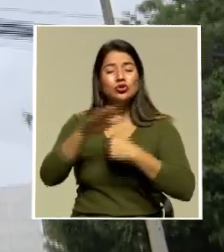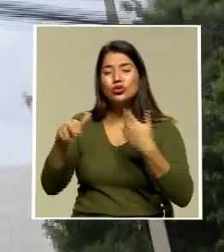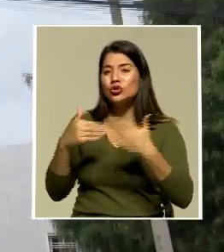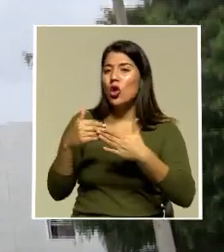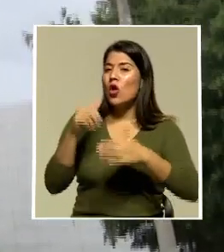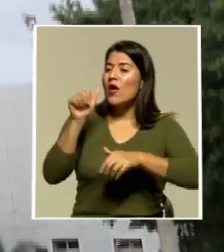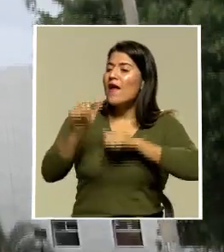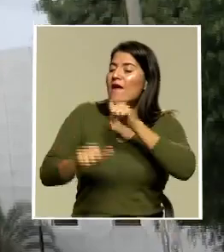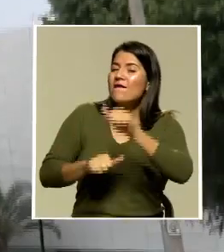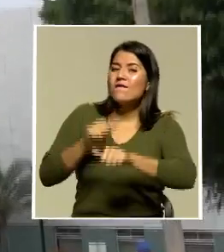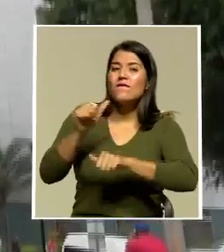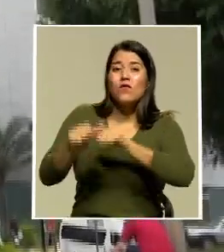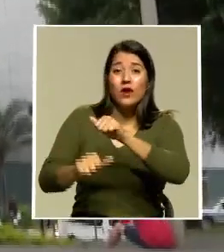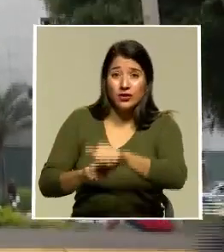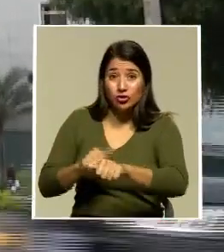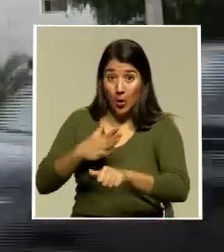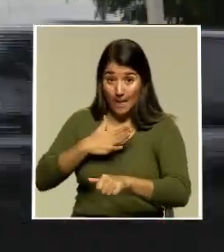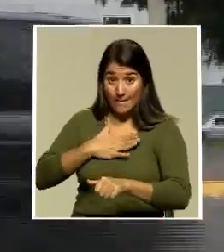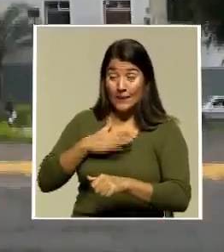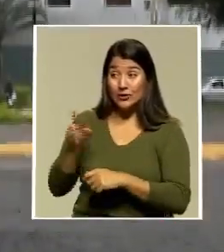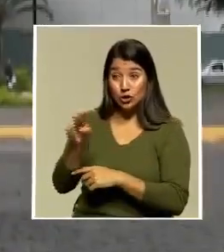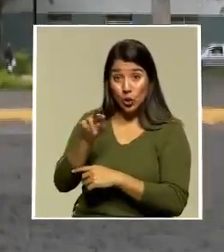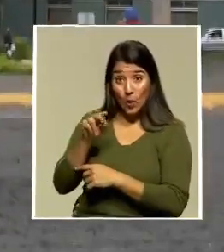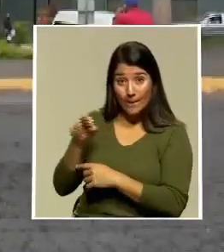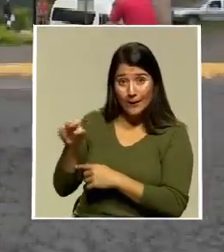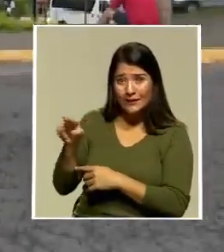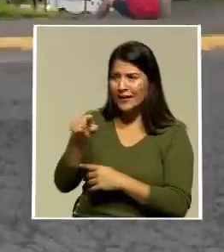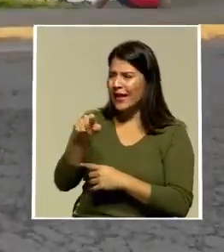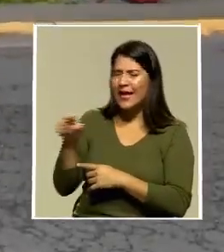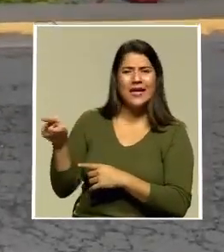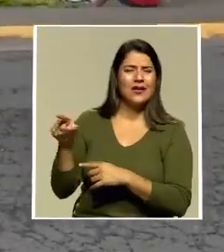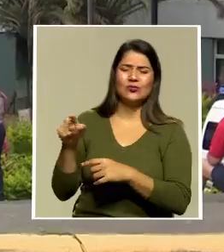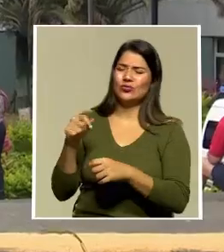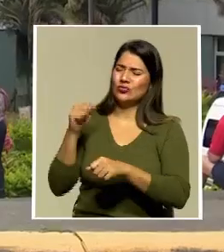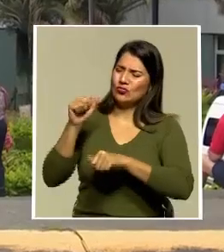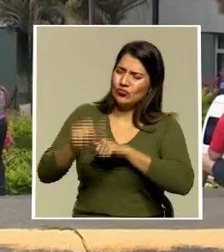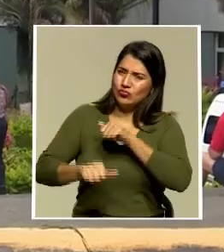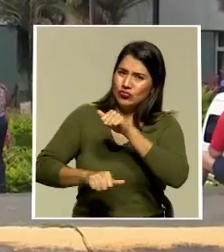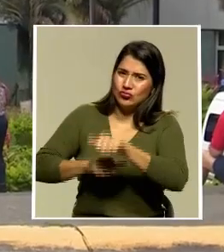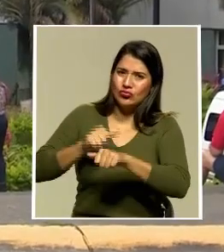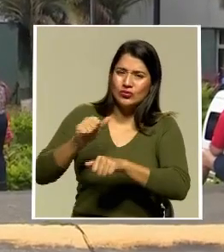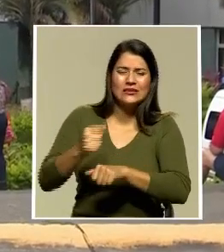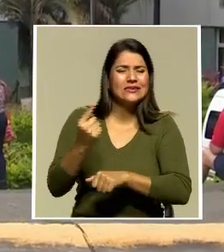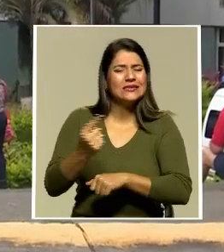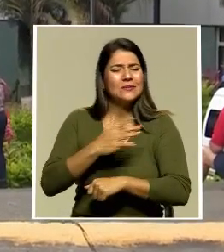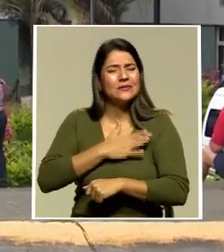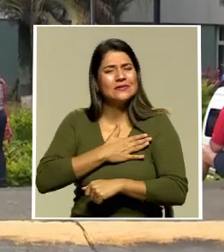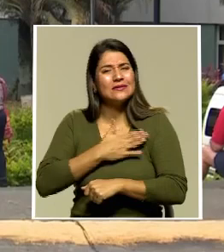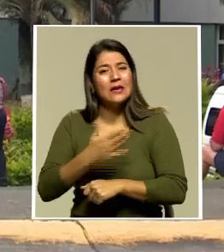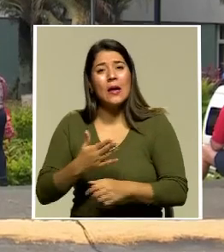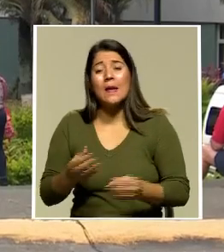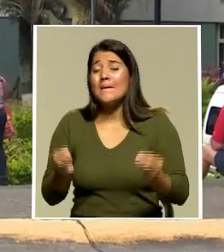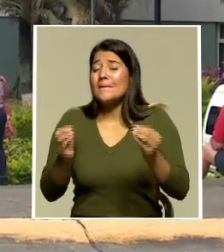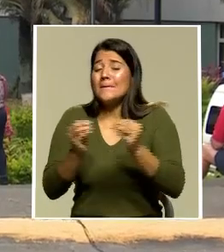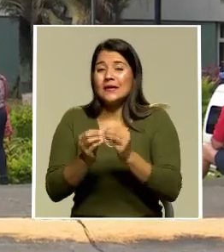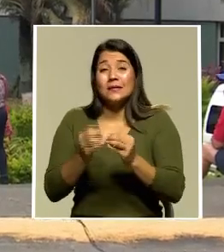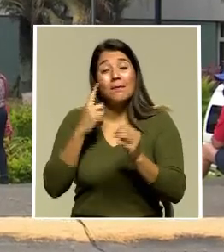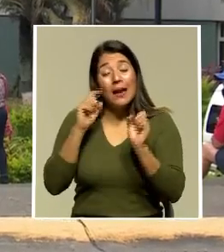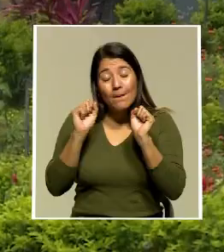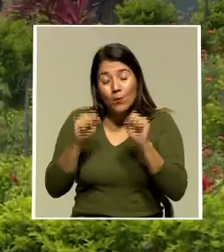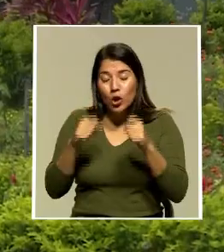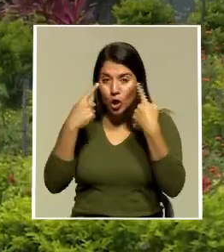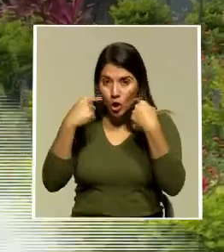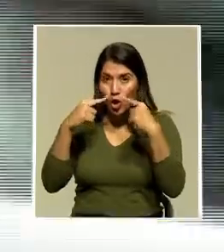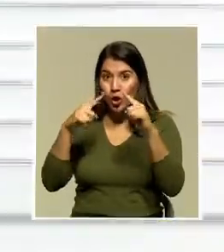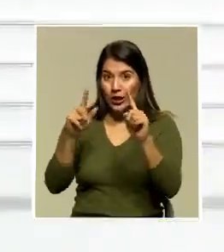De mis compañeros puedo dar fe de que estamos a una capacidad máxima, pero siempre dando esa milla de más para tratar de salir adelante. Sin